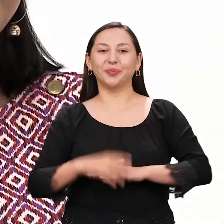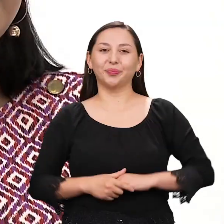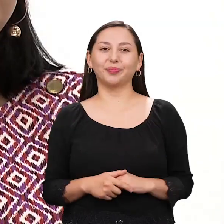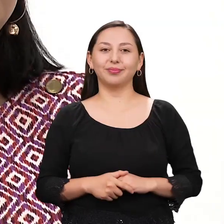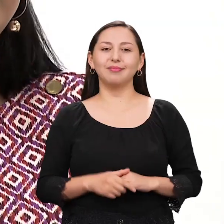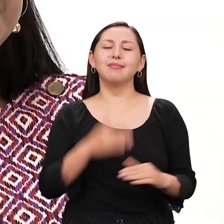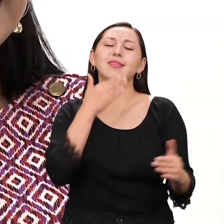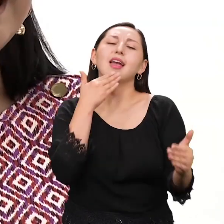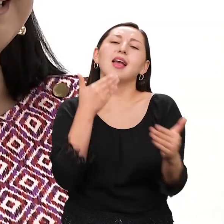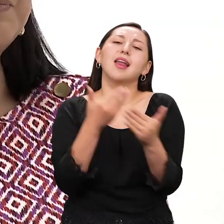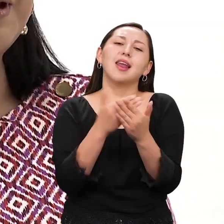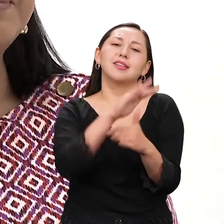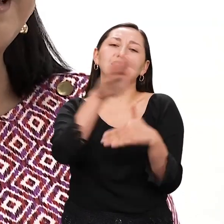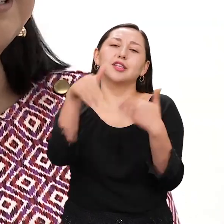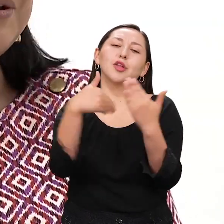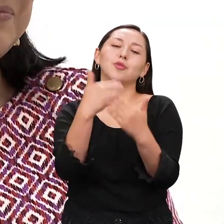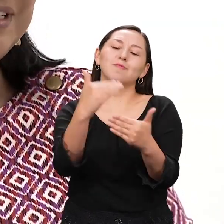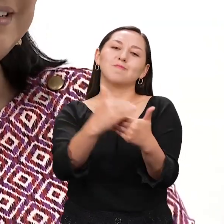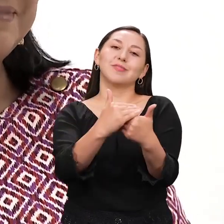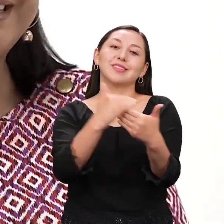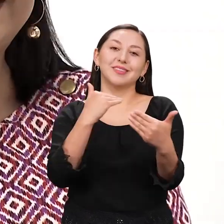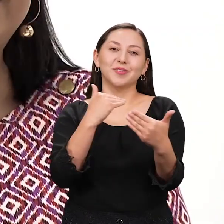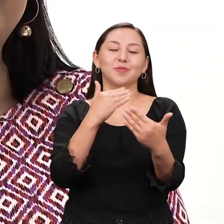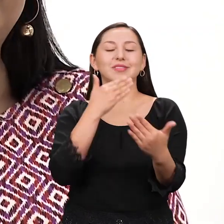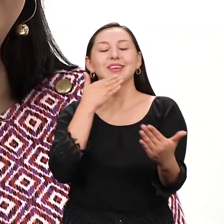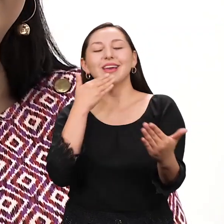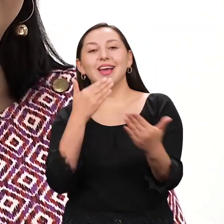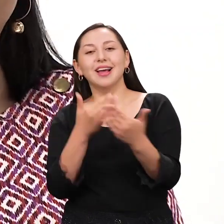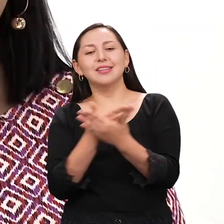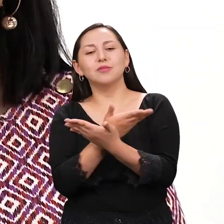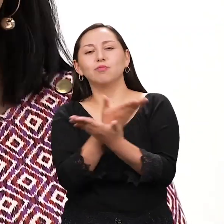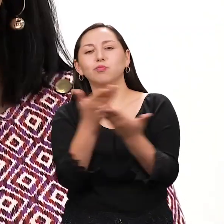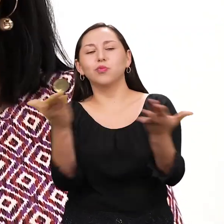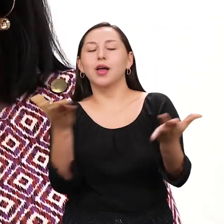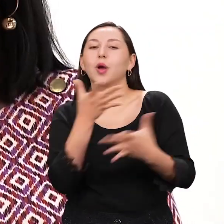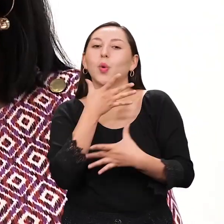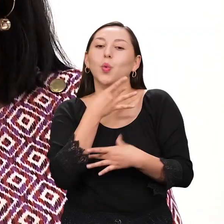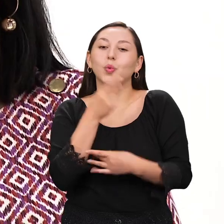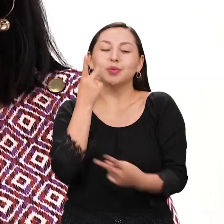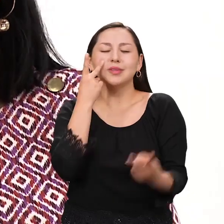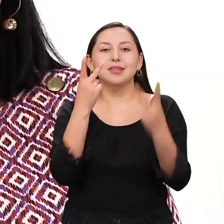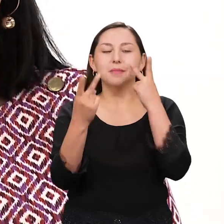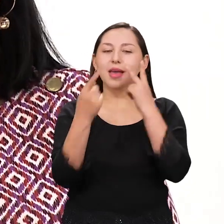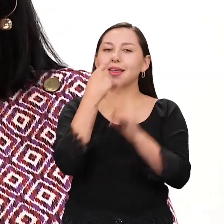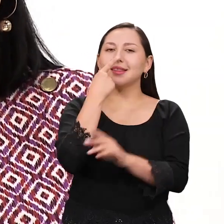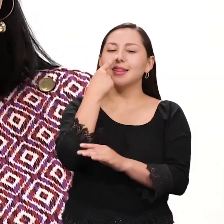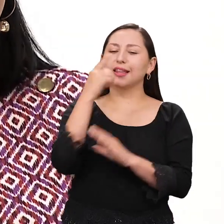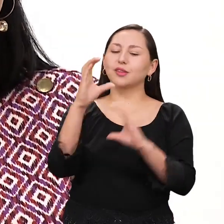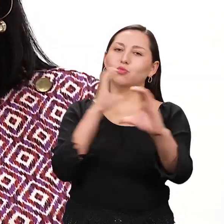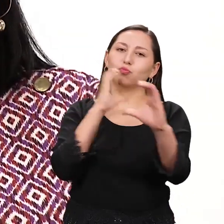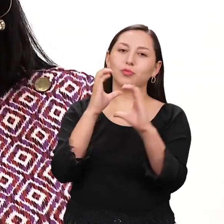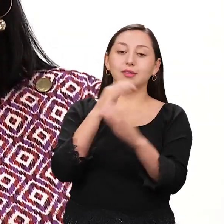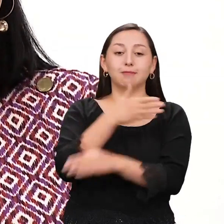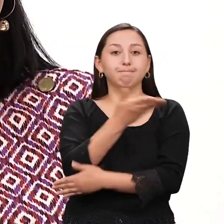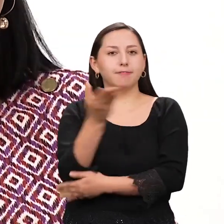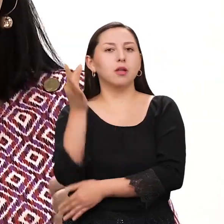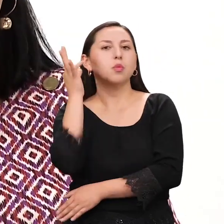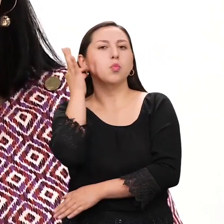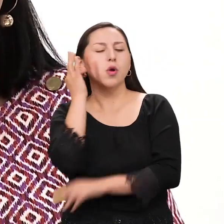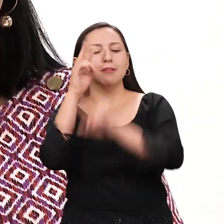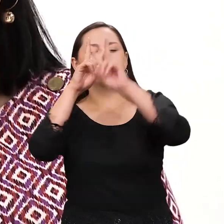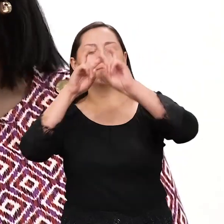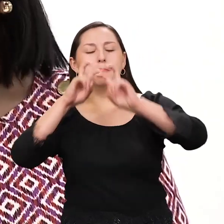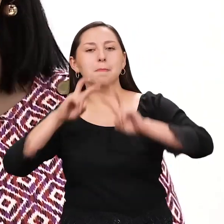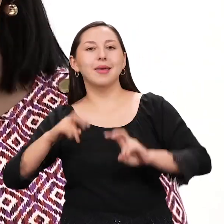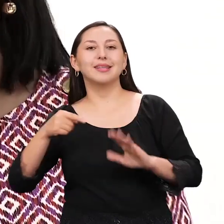despedimos. Muchísimas gracias por la invitación, muchísimas gracias a ustedes. Ha sido un diálogo interesante y les animo a las mujeres a que